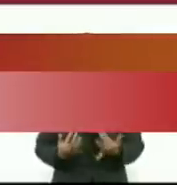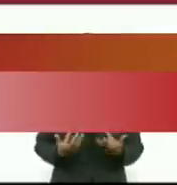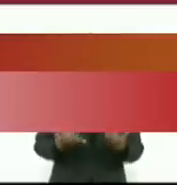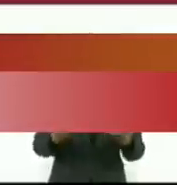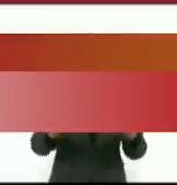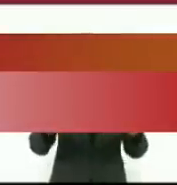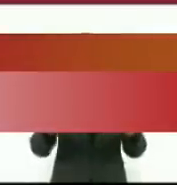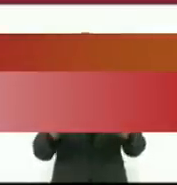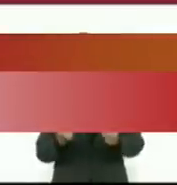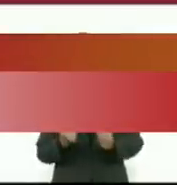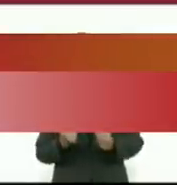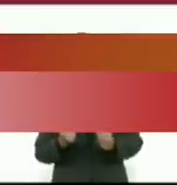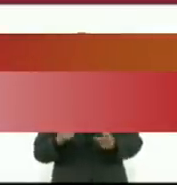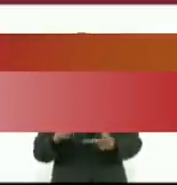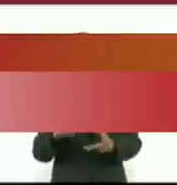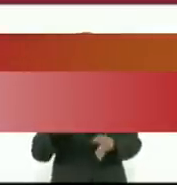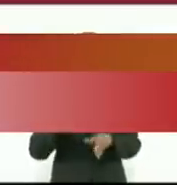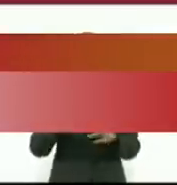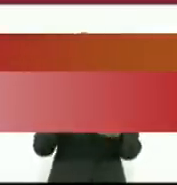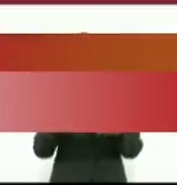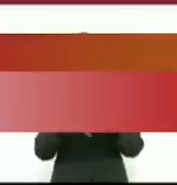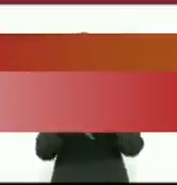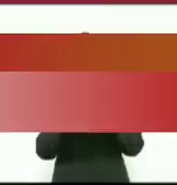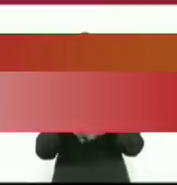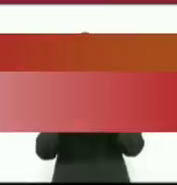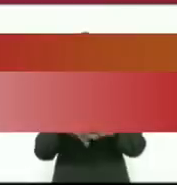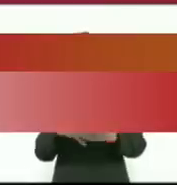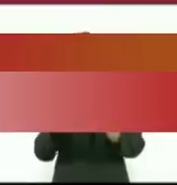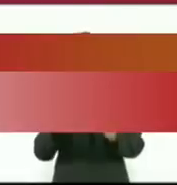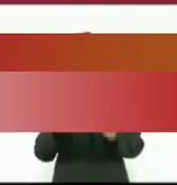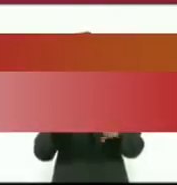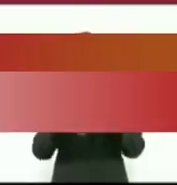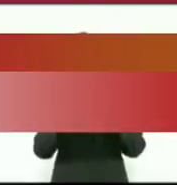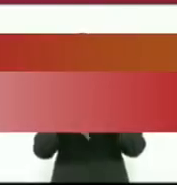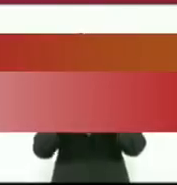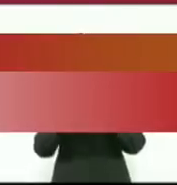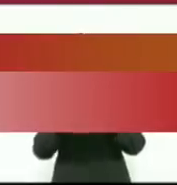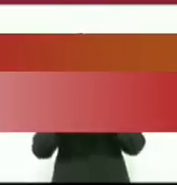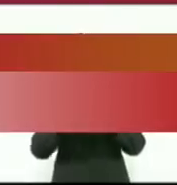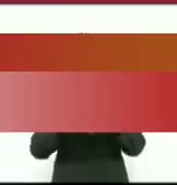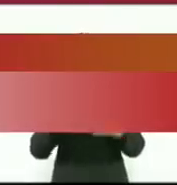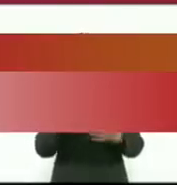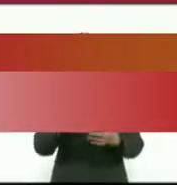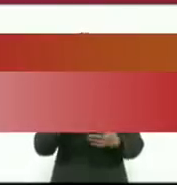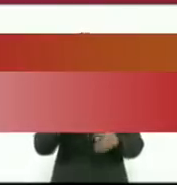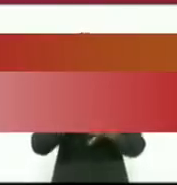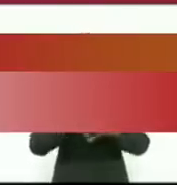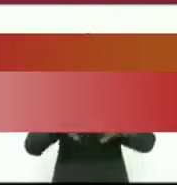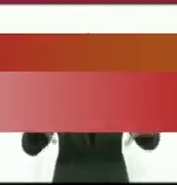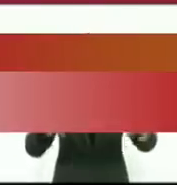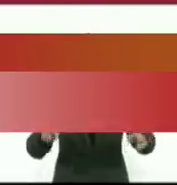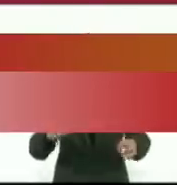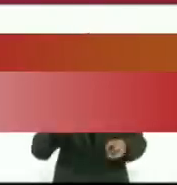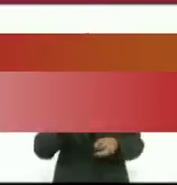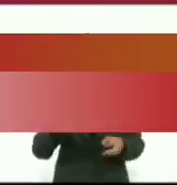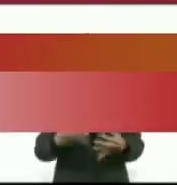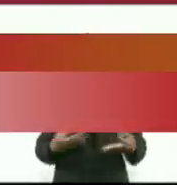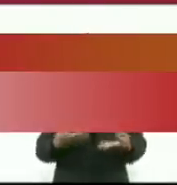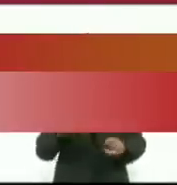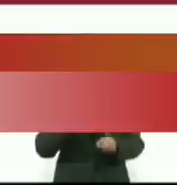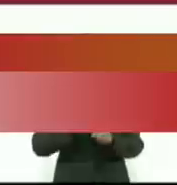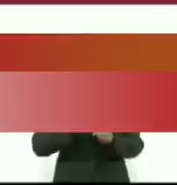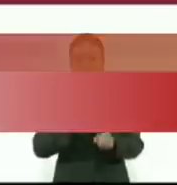en carboeléctricas de Comisión Federal de Electricidad o en plantas cementeras. ¿Qué ventaja